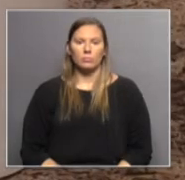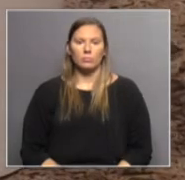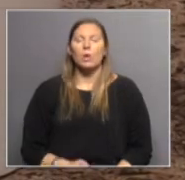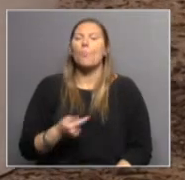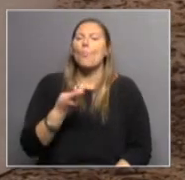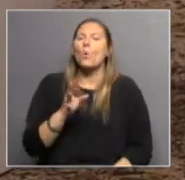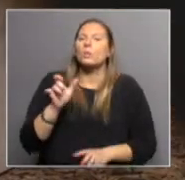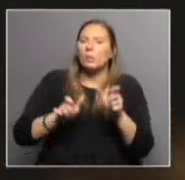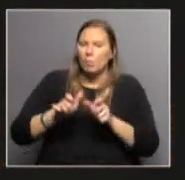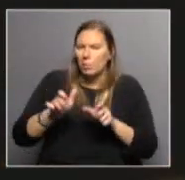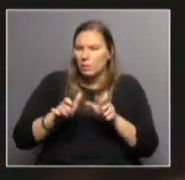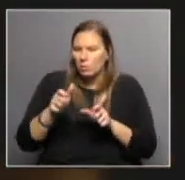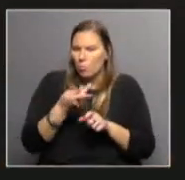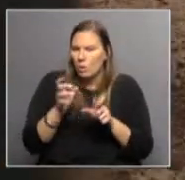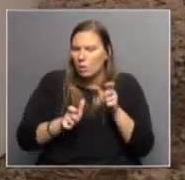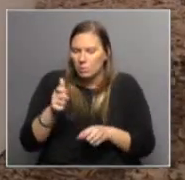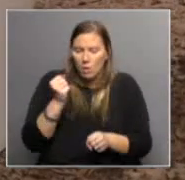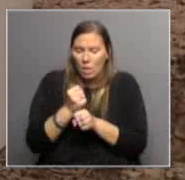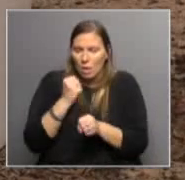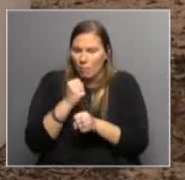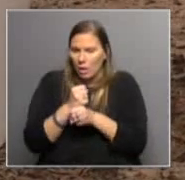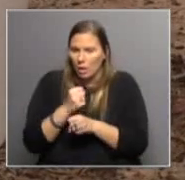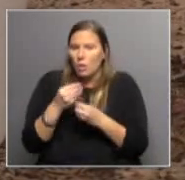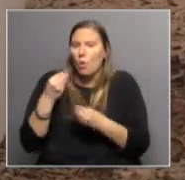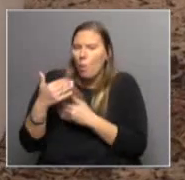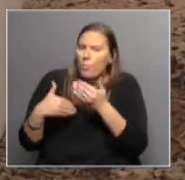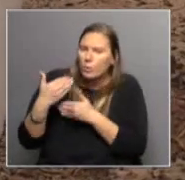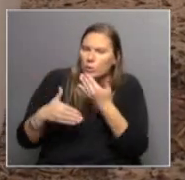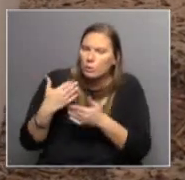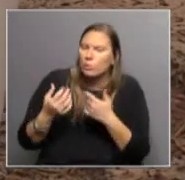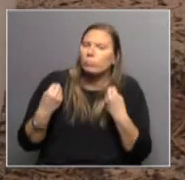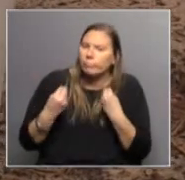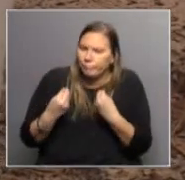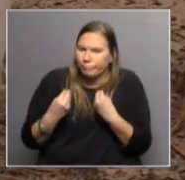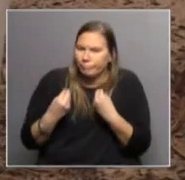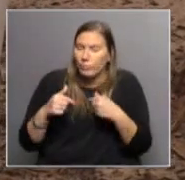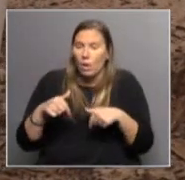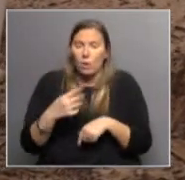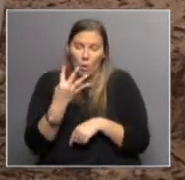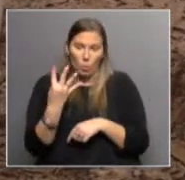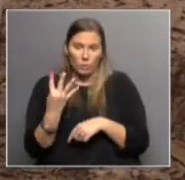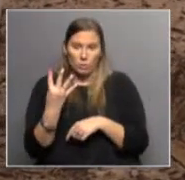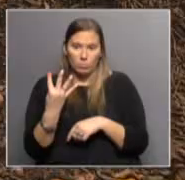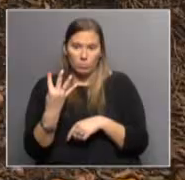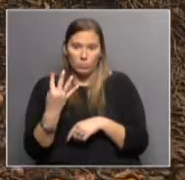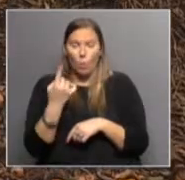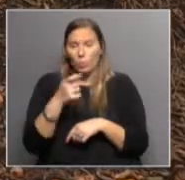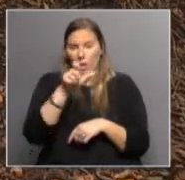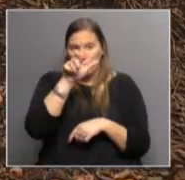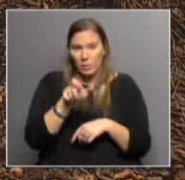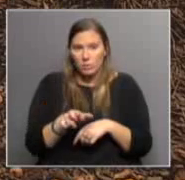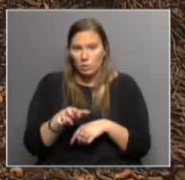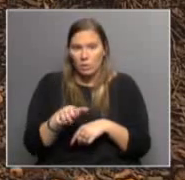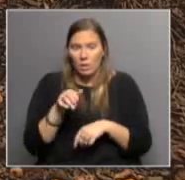¿Cuántas personas trabajan en este proceso y cómo es el proceso? Bien, hoy somos 4. Una persona se